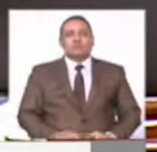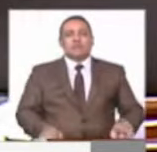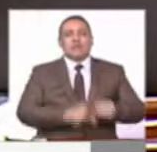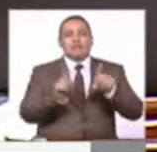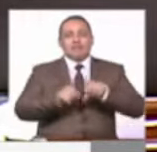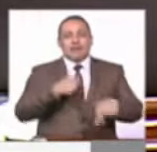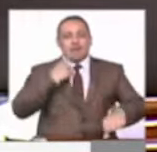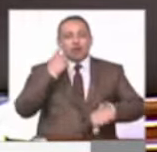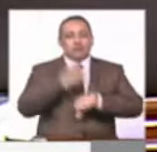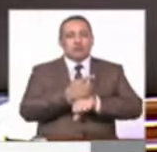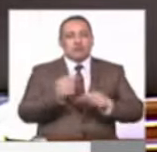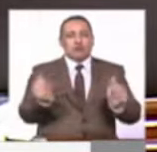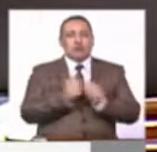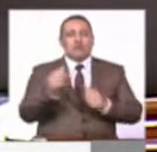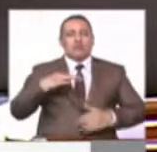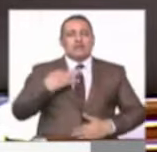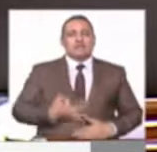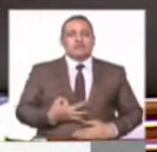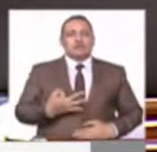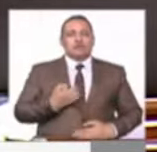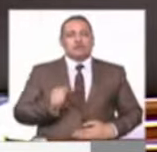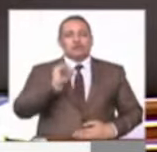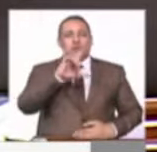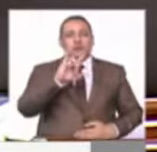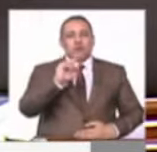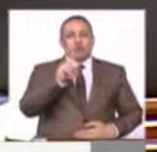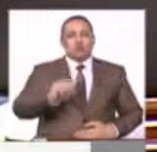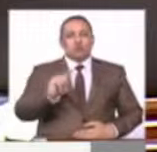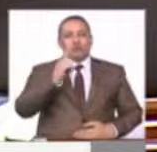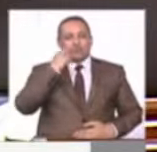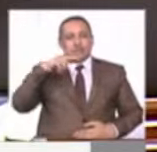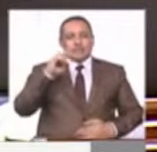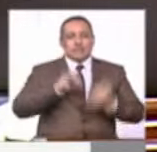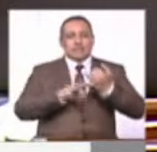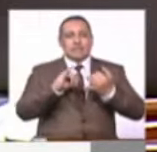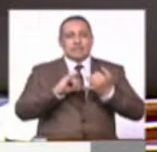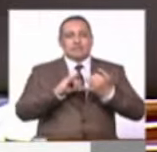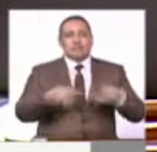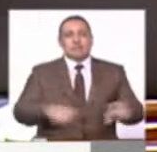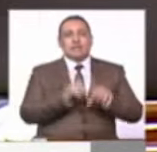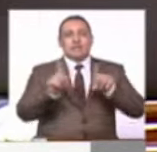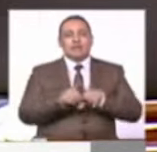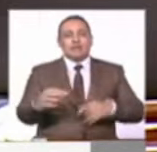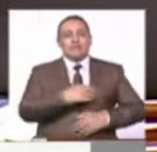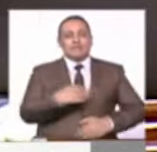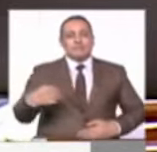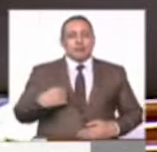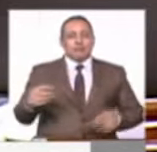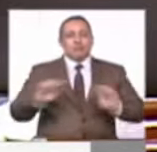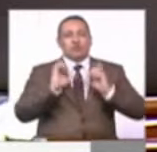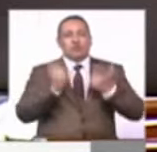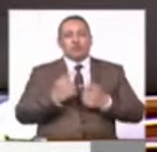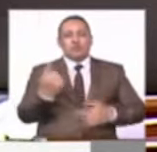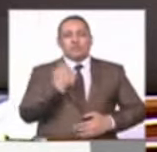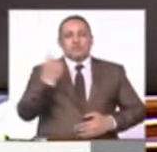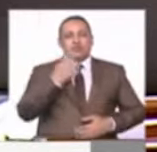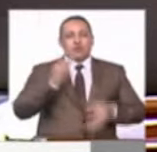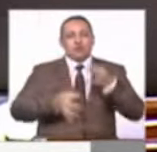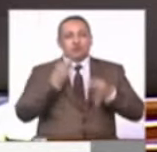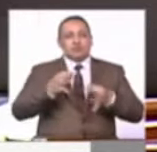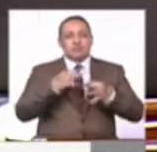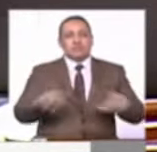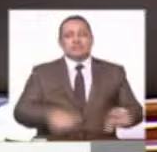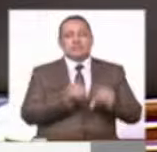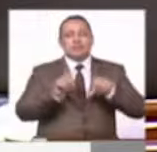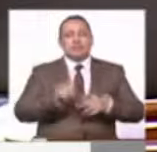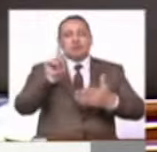acusar a la señora Luz Inés Tello de ñen miembro de la junta Nacional de Justicia